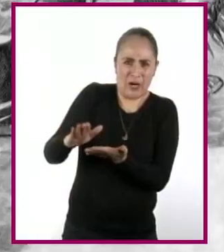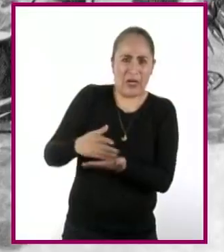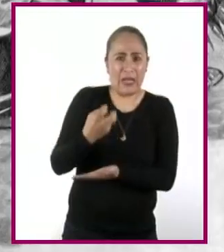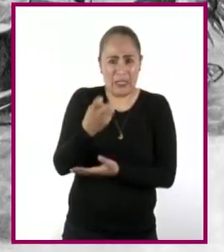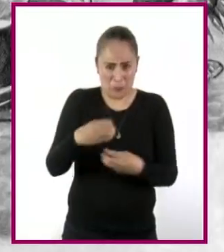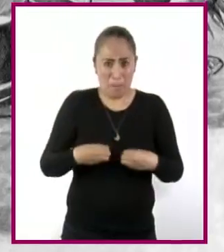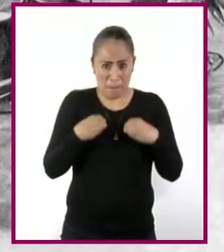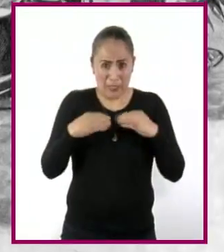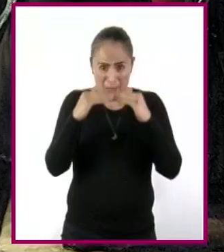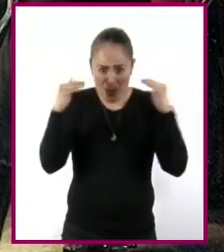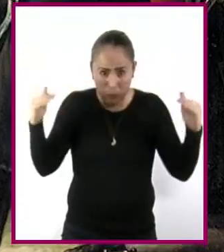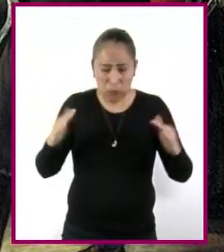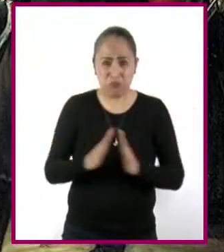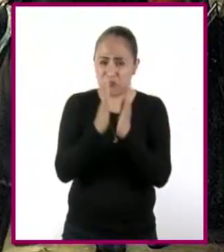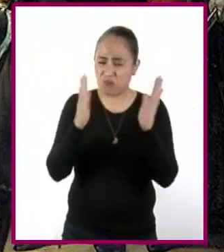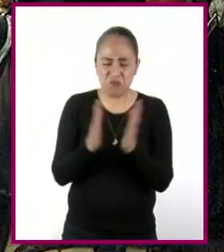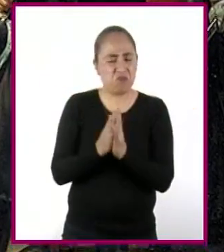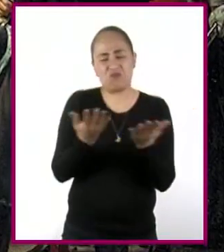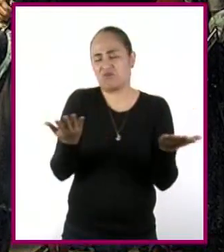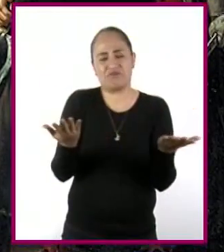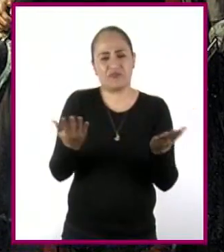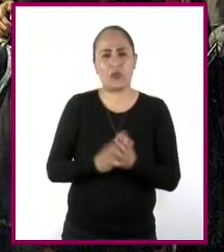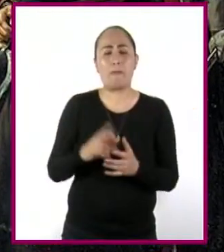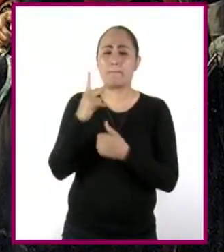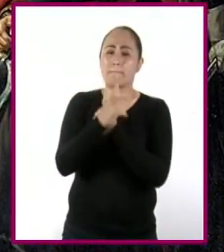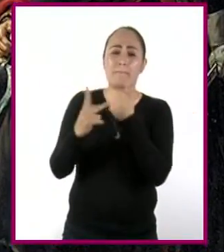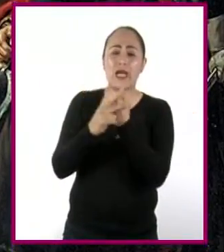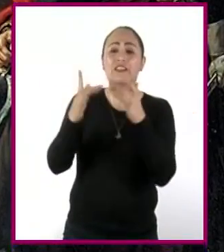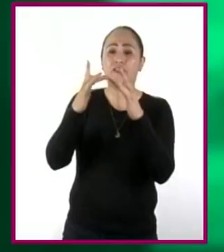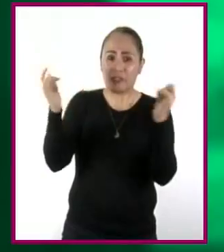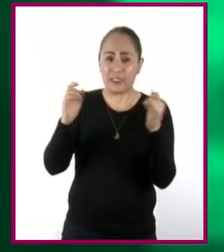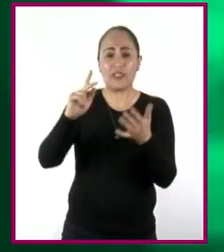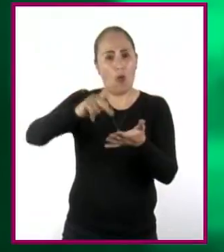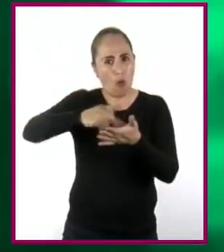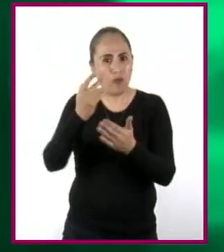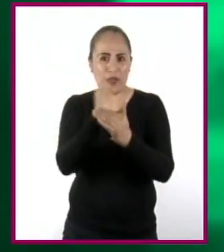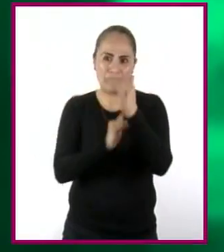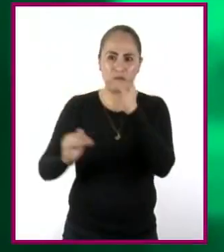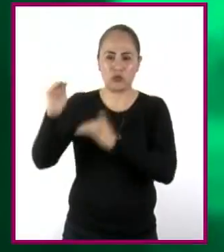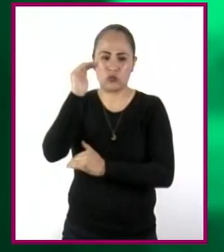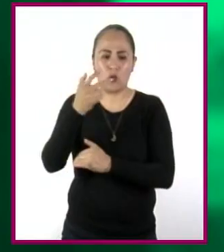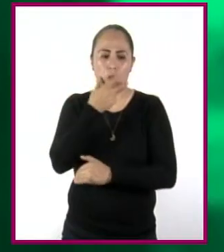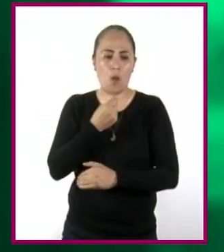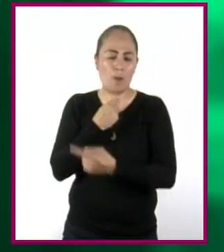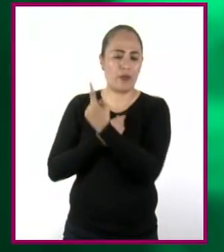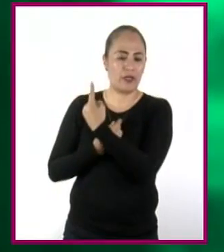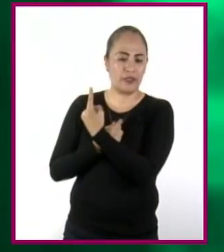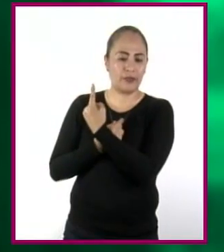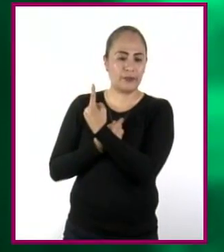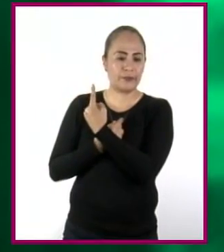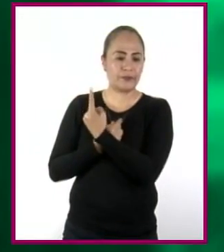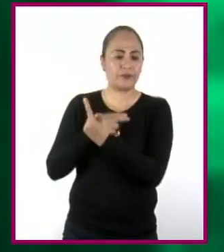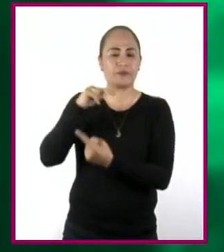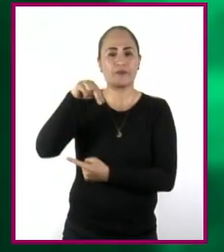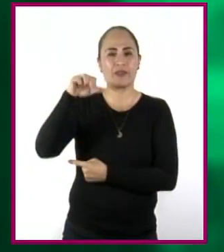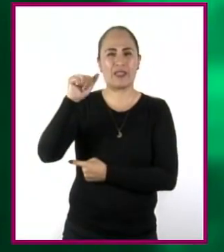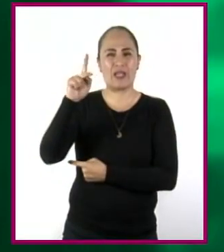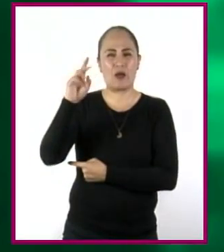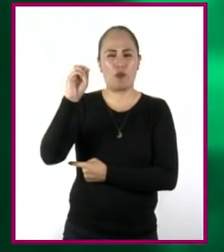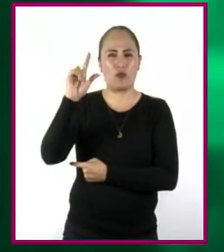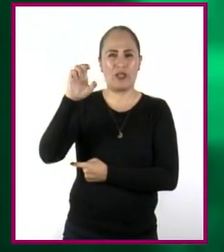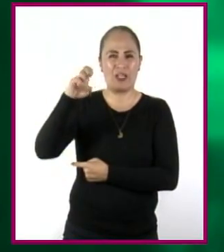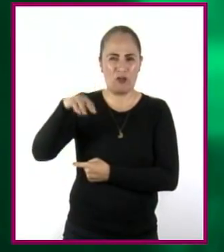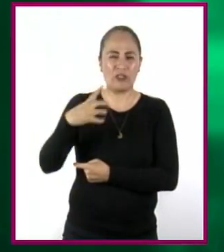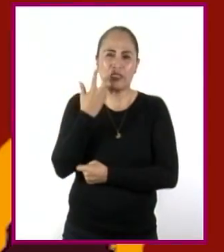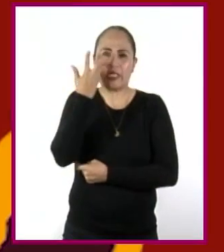vida democrática. Francia era otra vez un imperio. Napoleón III emprendía una carrera